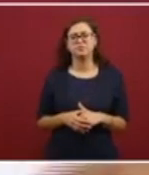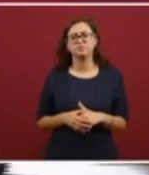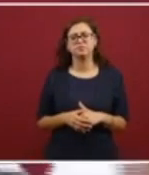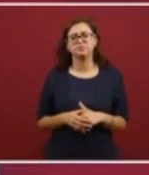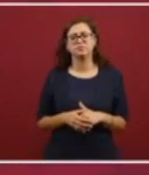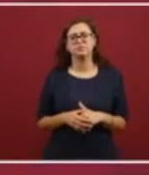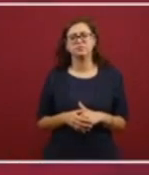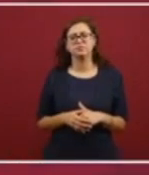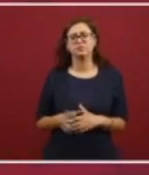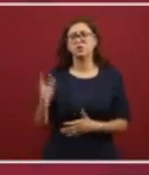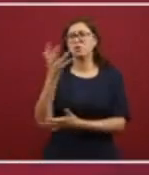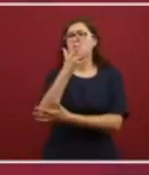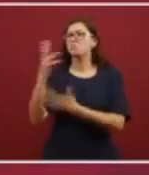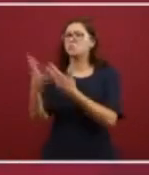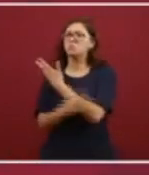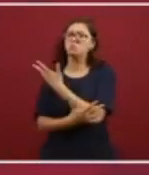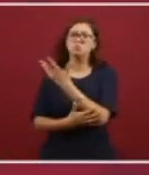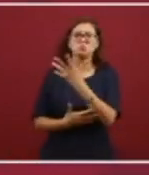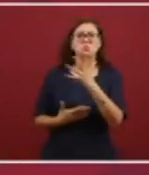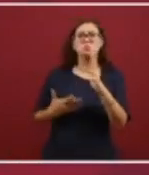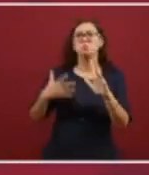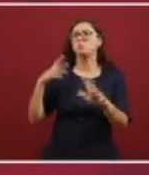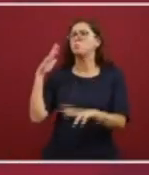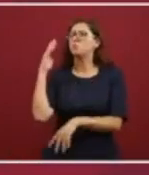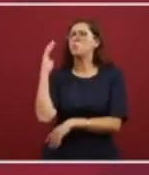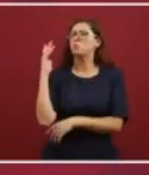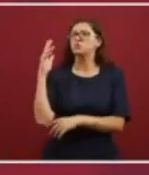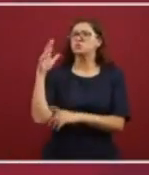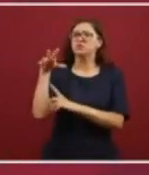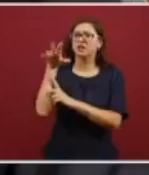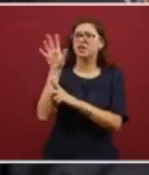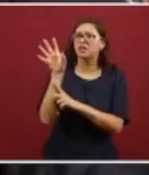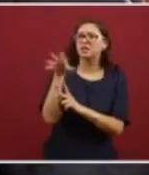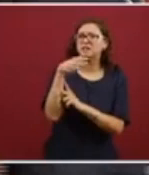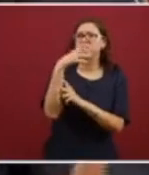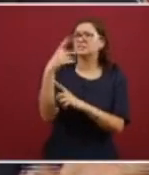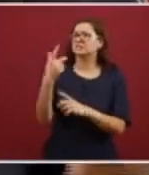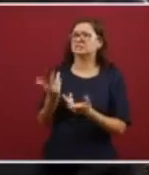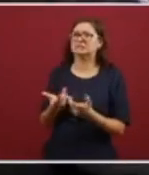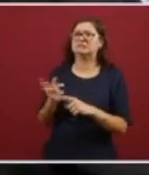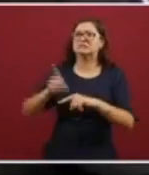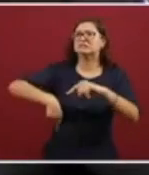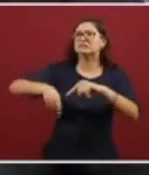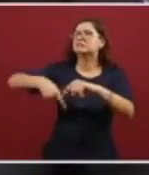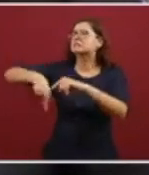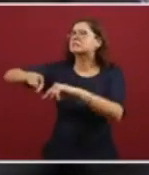los bosques, las selvas tropicales, cuando